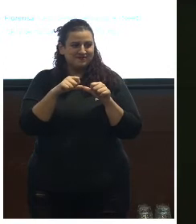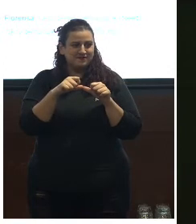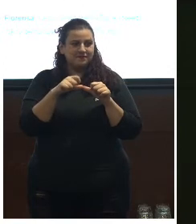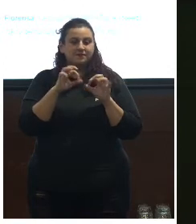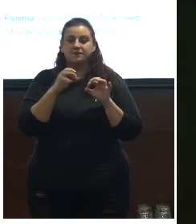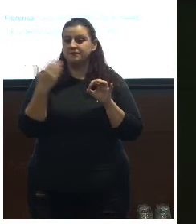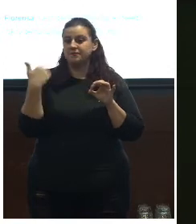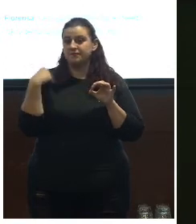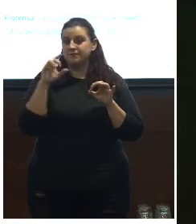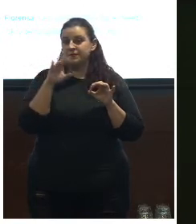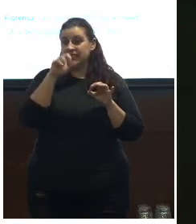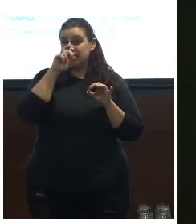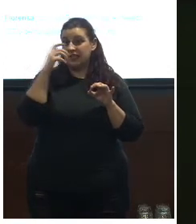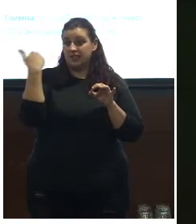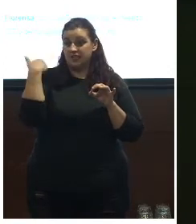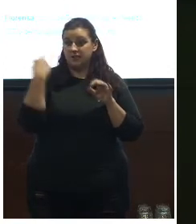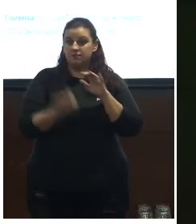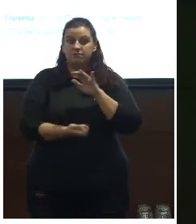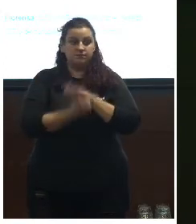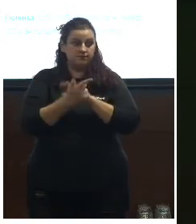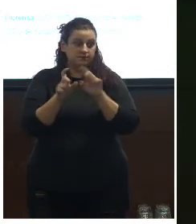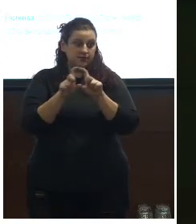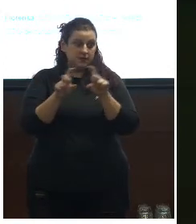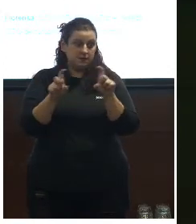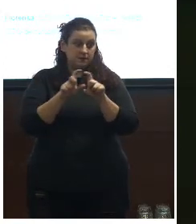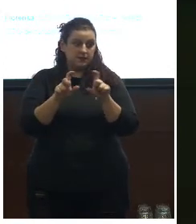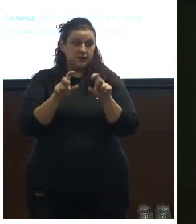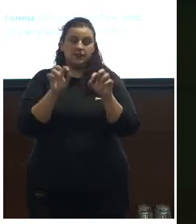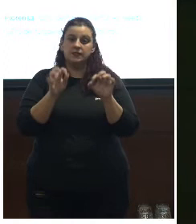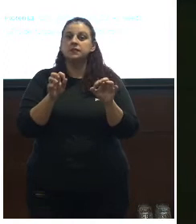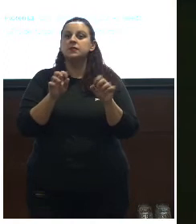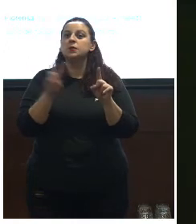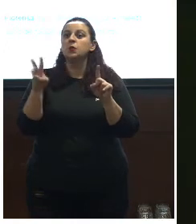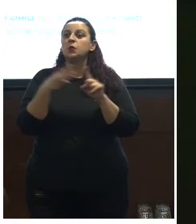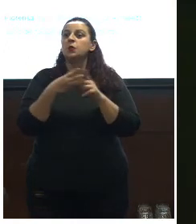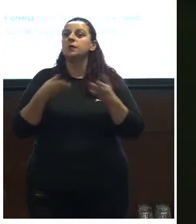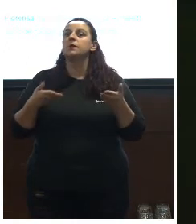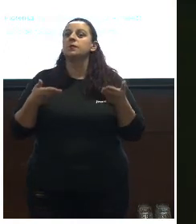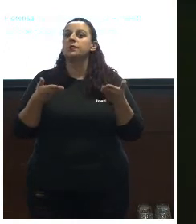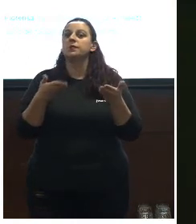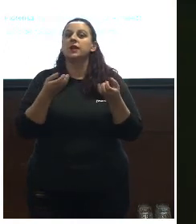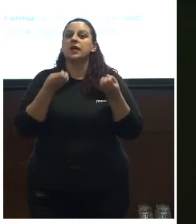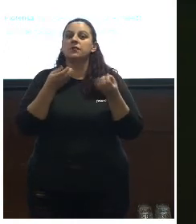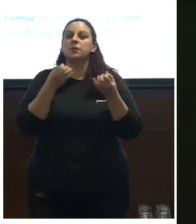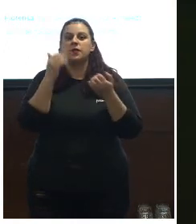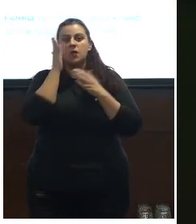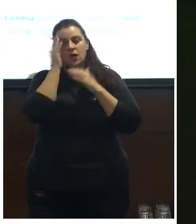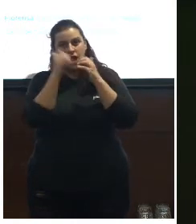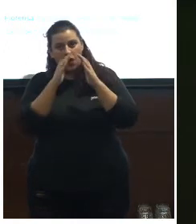15 años creó una empresa que hoy en día ofrece en su web información sobre